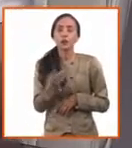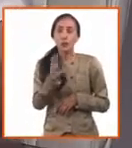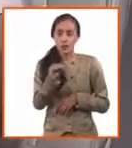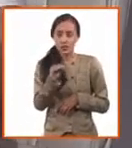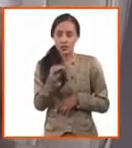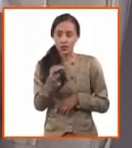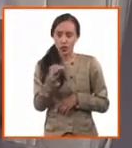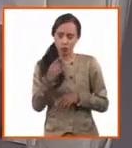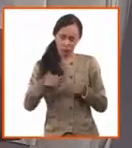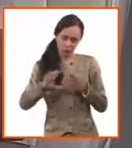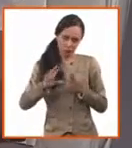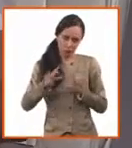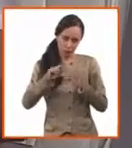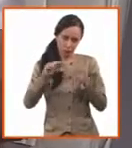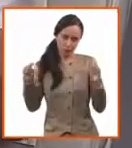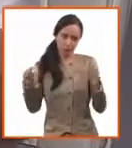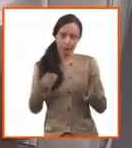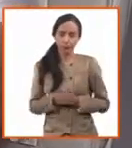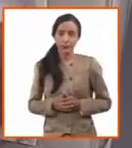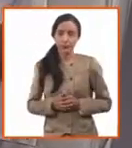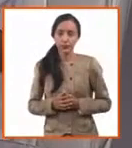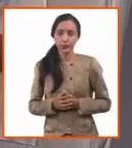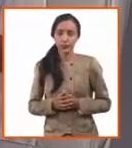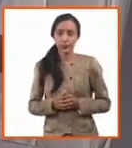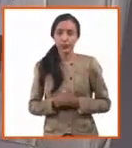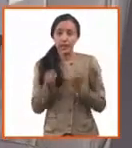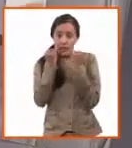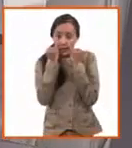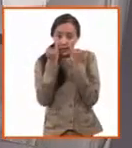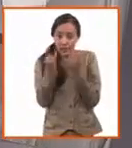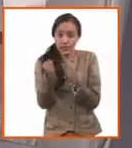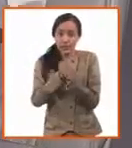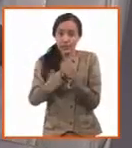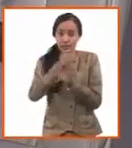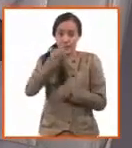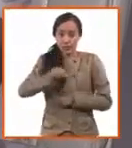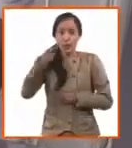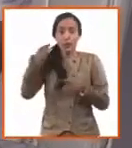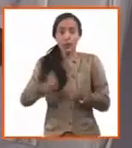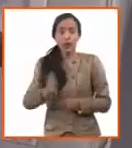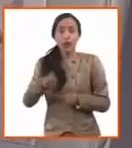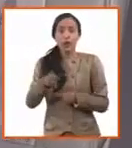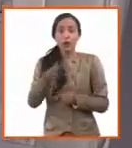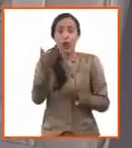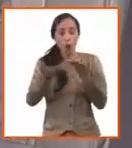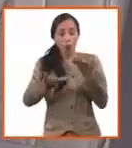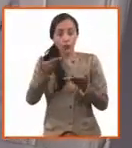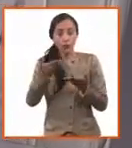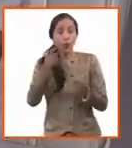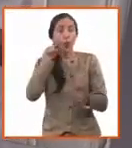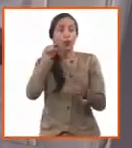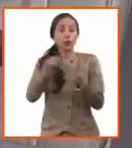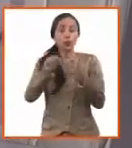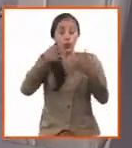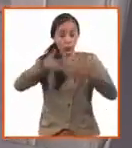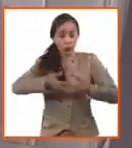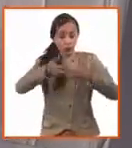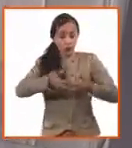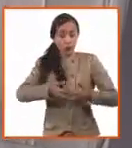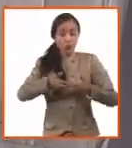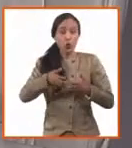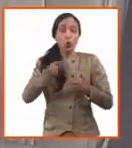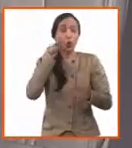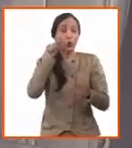manera los los intereses de los trabajadores tienen que ser compatibles con los objetivos de la producción los objetivos de la producción tienen que ser